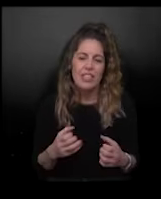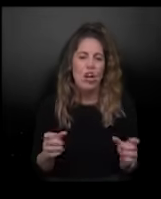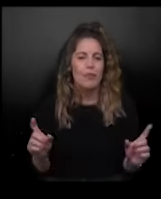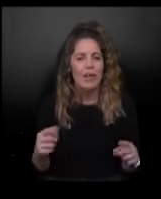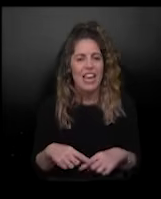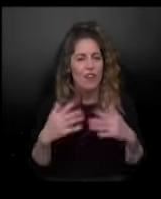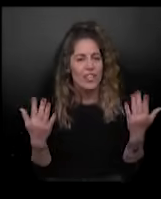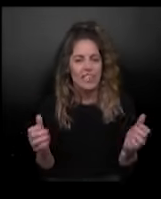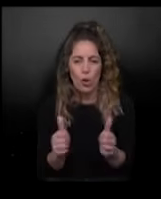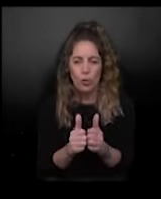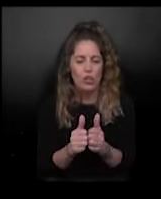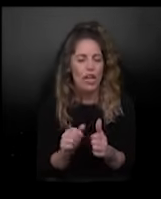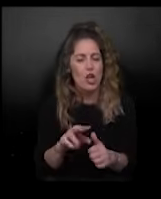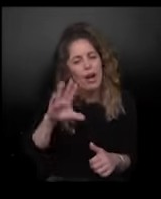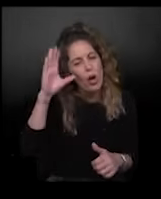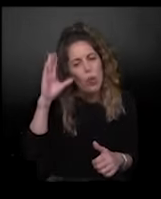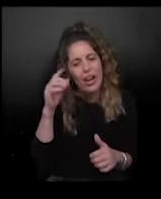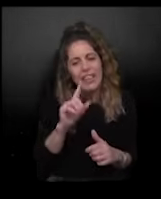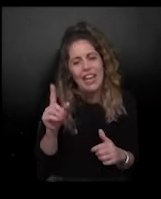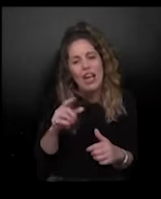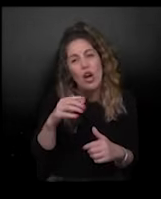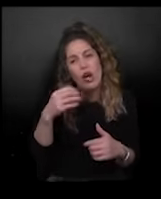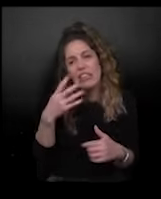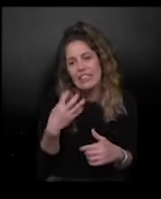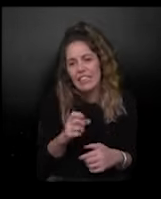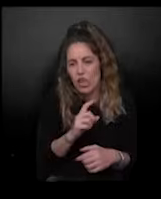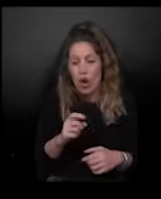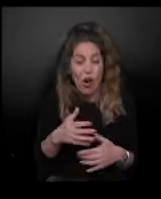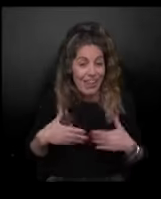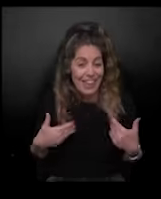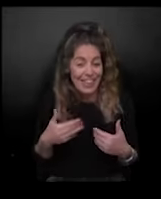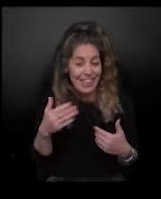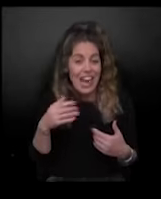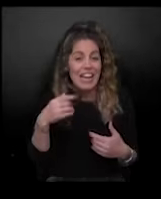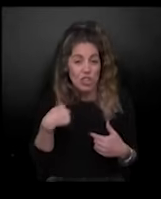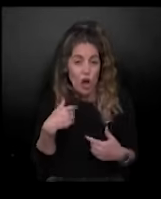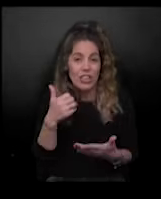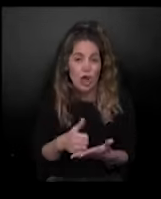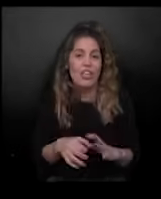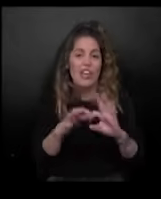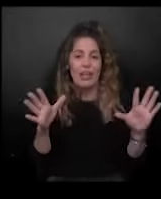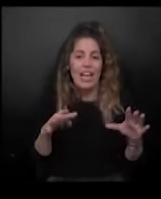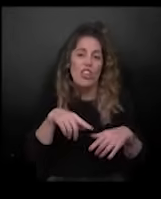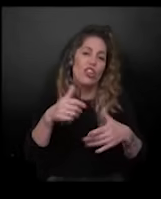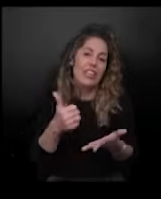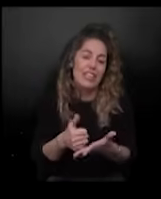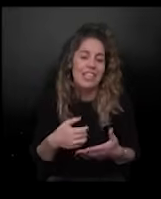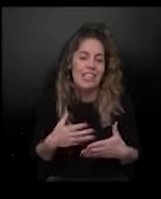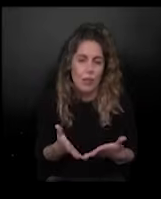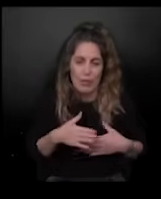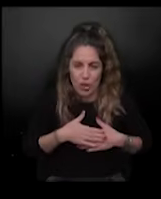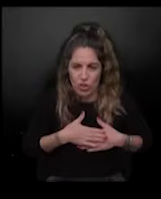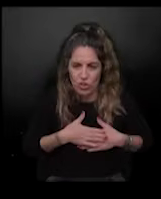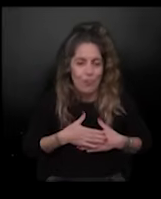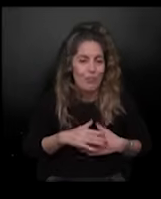juntos y no me recuerden con nostalgia sino con alegría de saber que estoy en libertad y que esté donde esté siempre lo llevaré en mi corazón pero sin